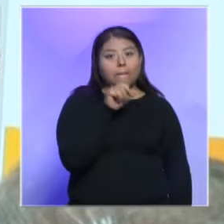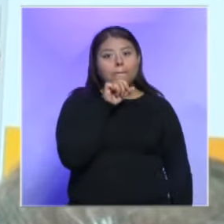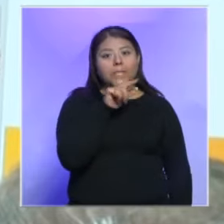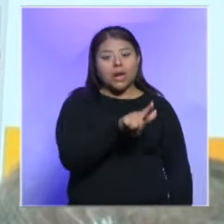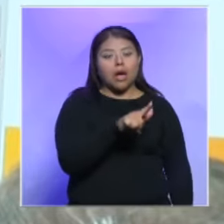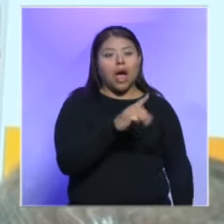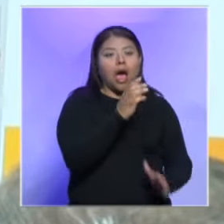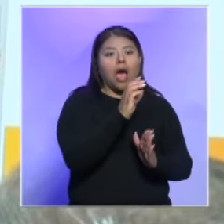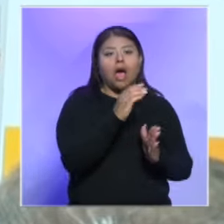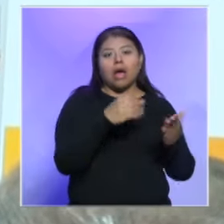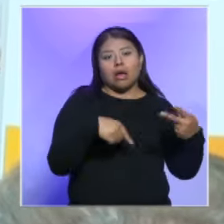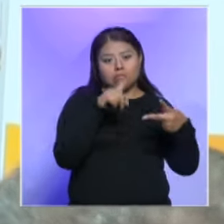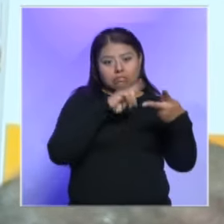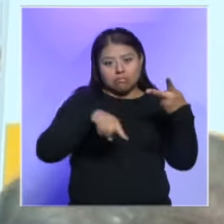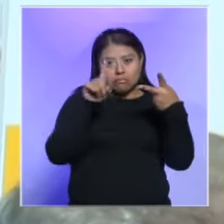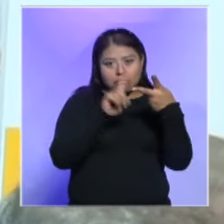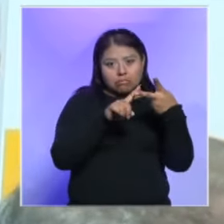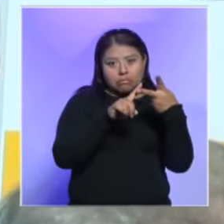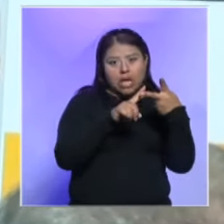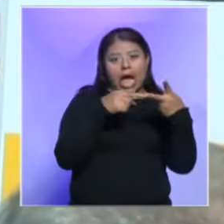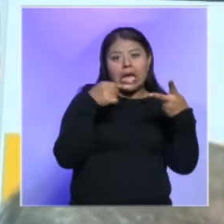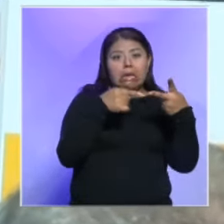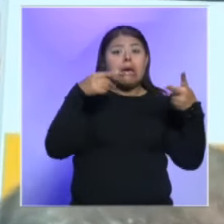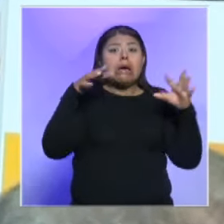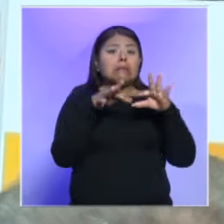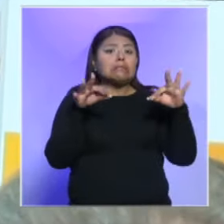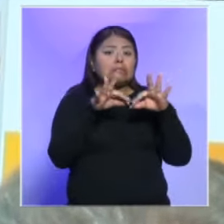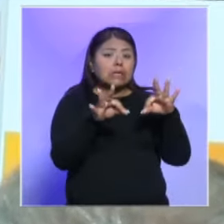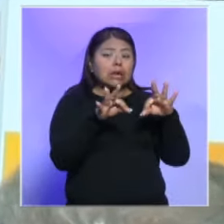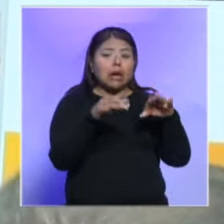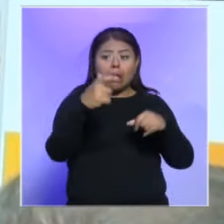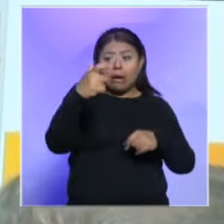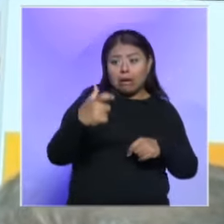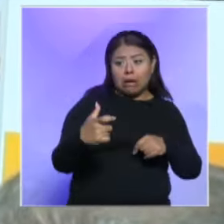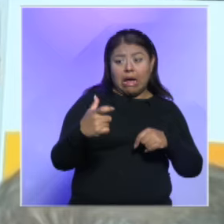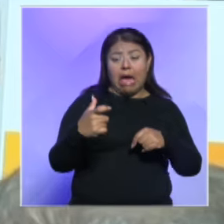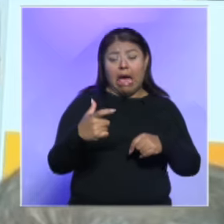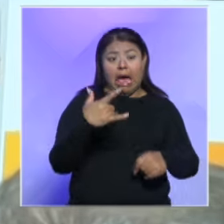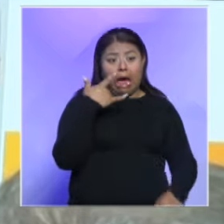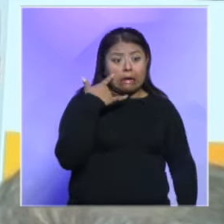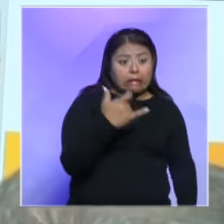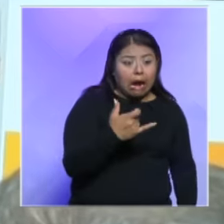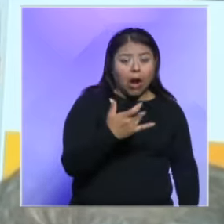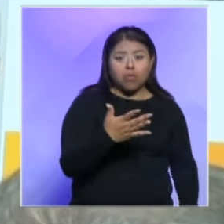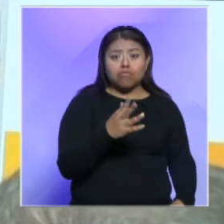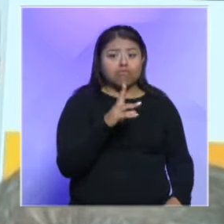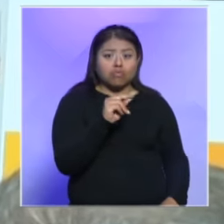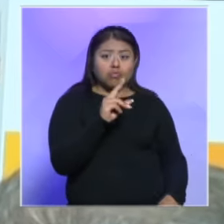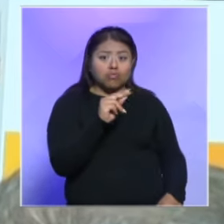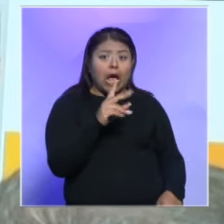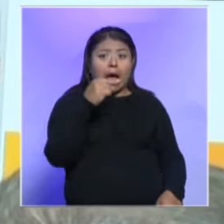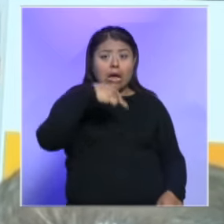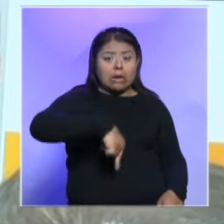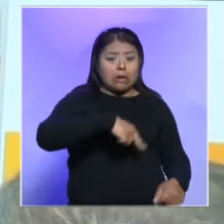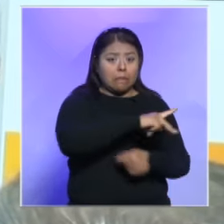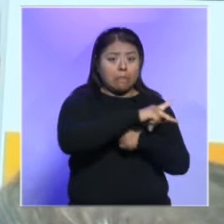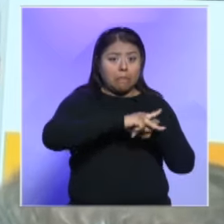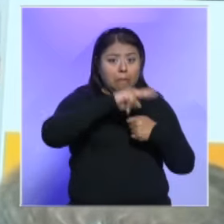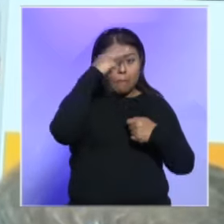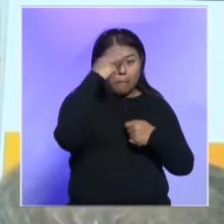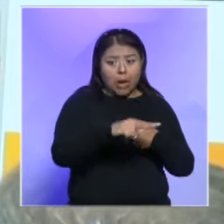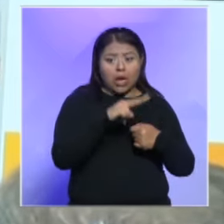justamente nos hace referencia a que esa figura no era extraña en nuestro país, no era extraña en México, sino